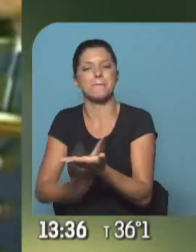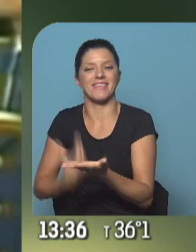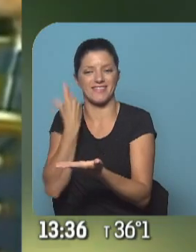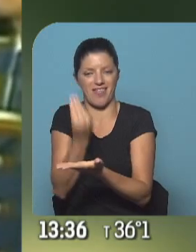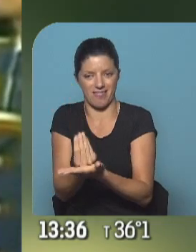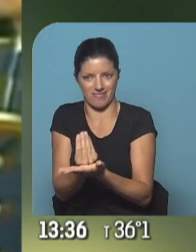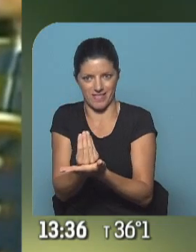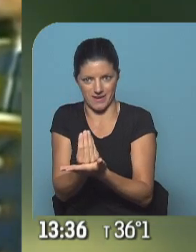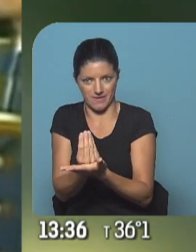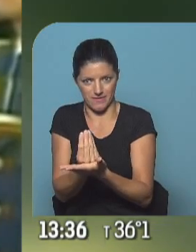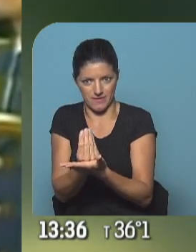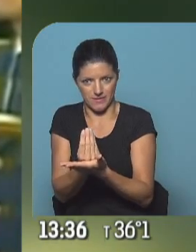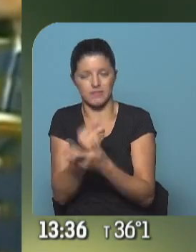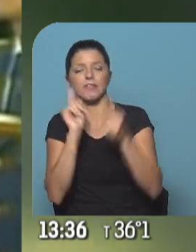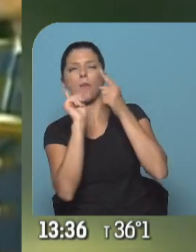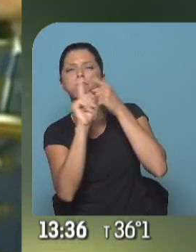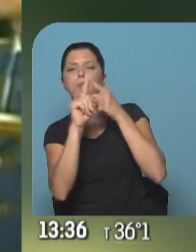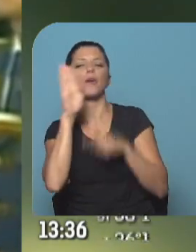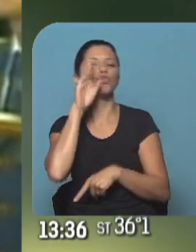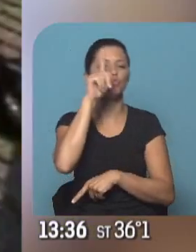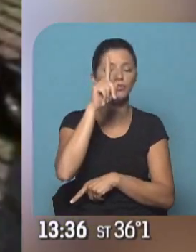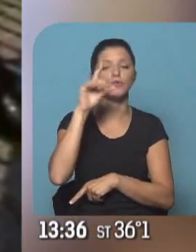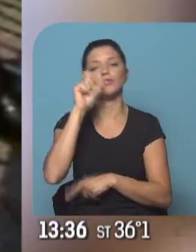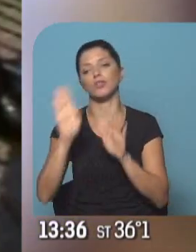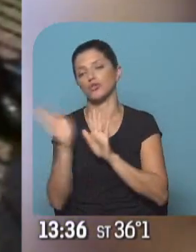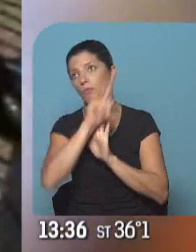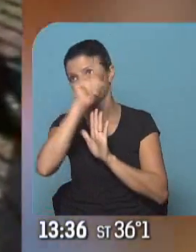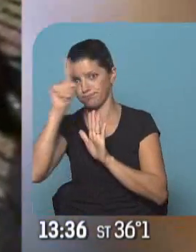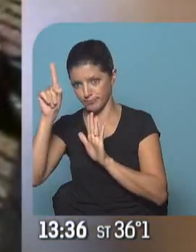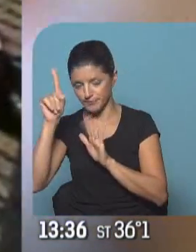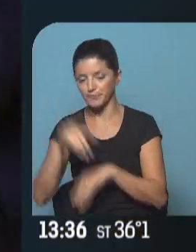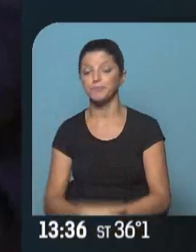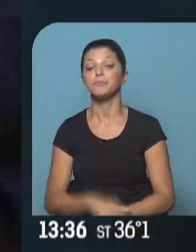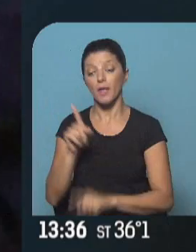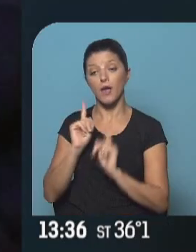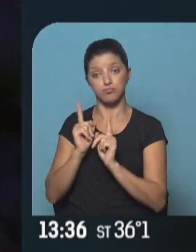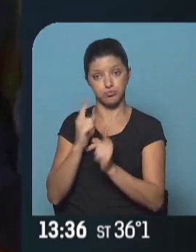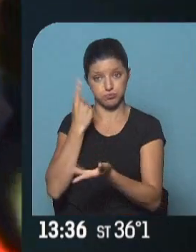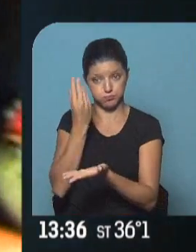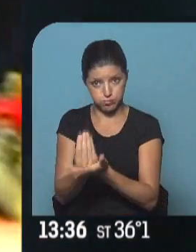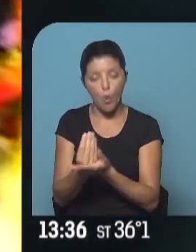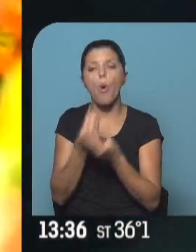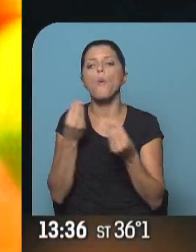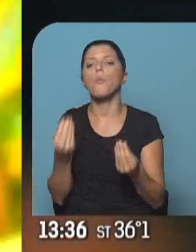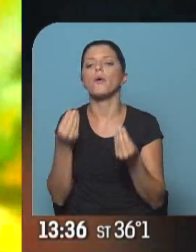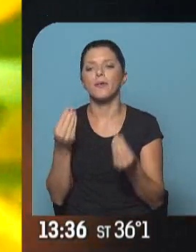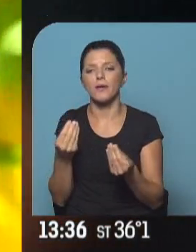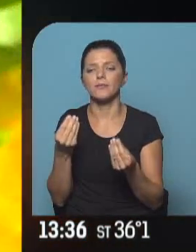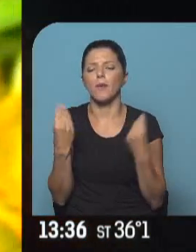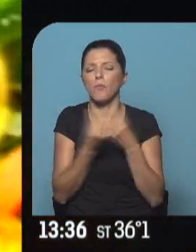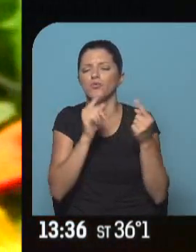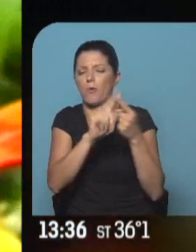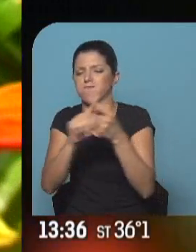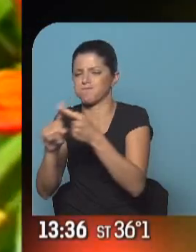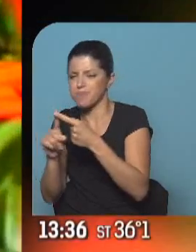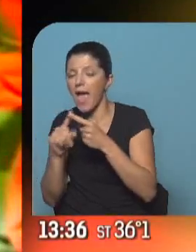país, alineándolo con Estados Unidos y Occidente. Permaneció en el cargo gracias a una compleja red de alianzas